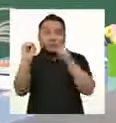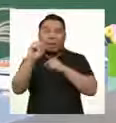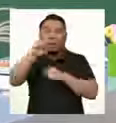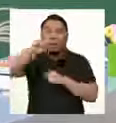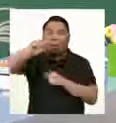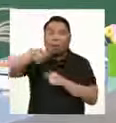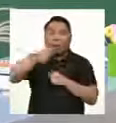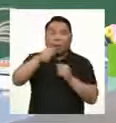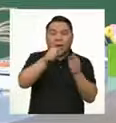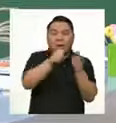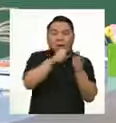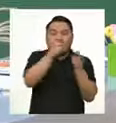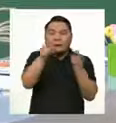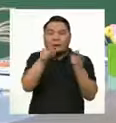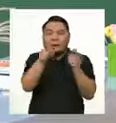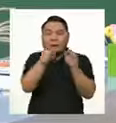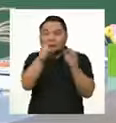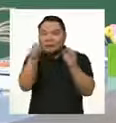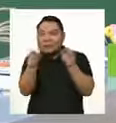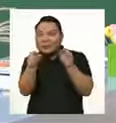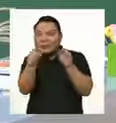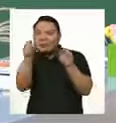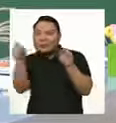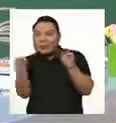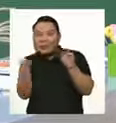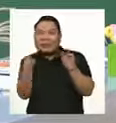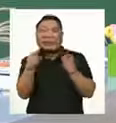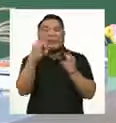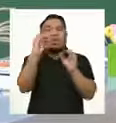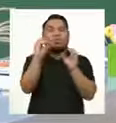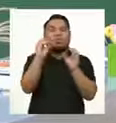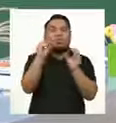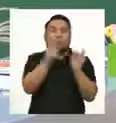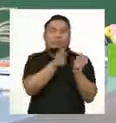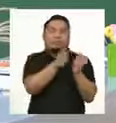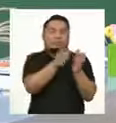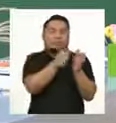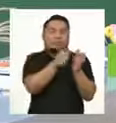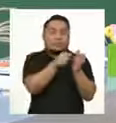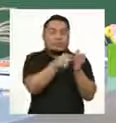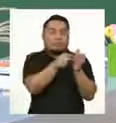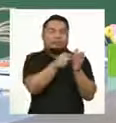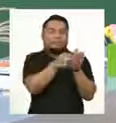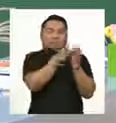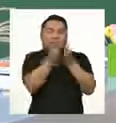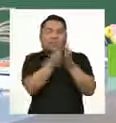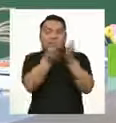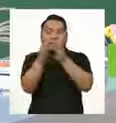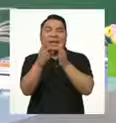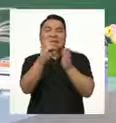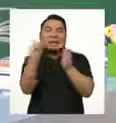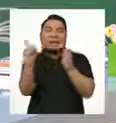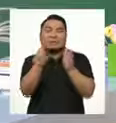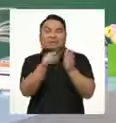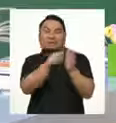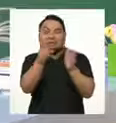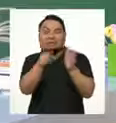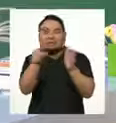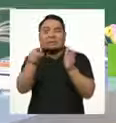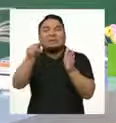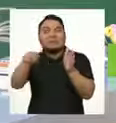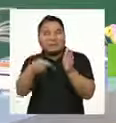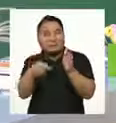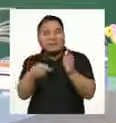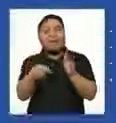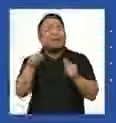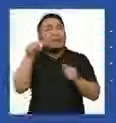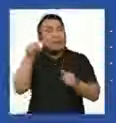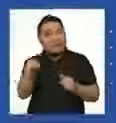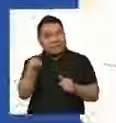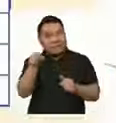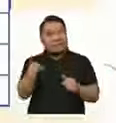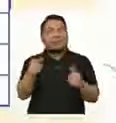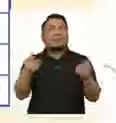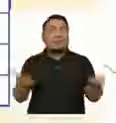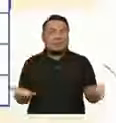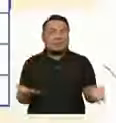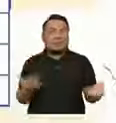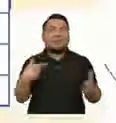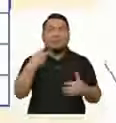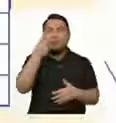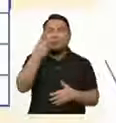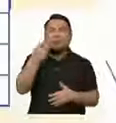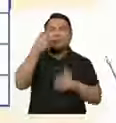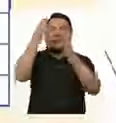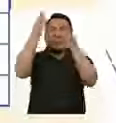va a avanzar 2 espacios a la derecha. Y vamos a tener que, entonces, para